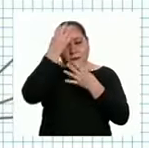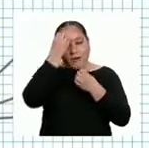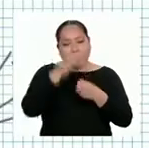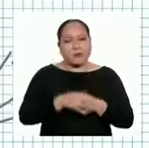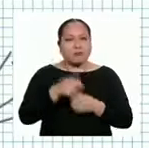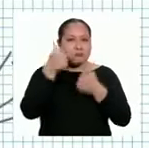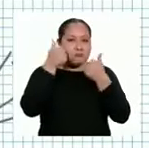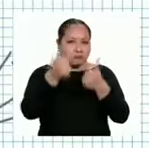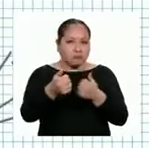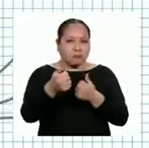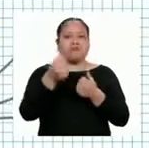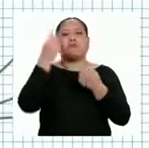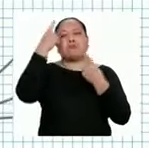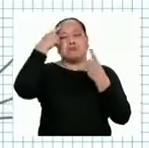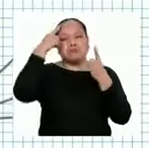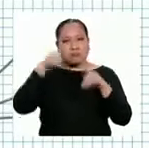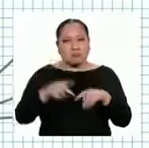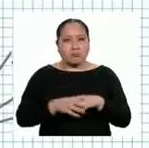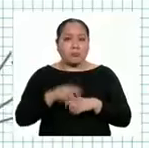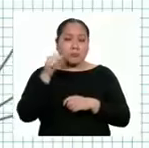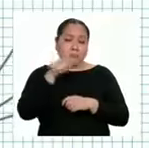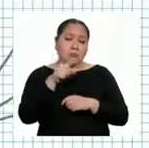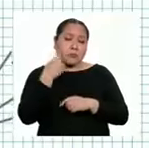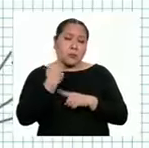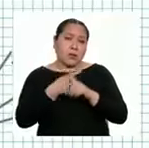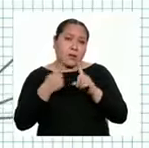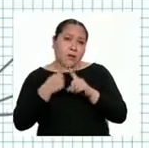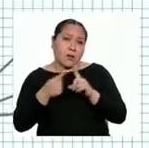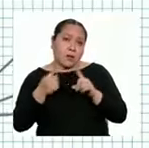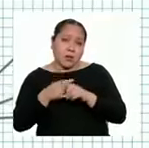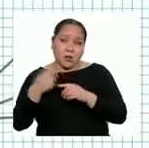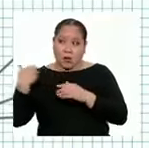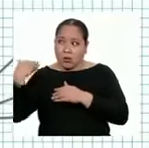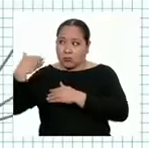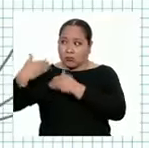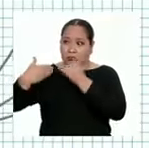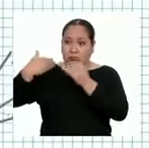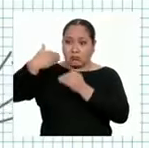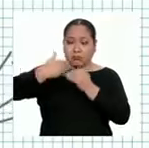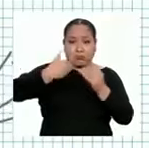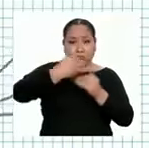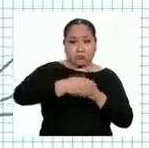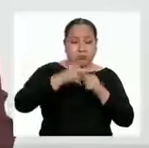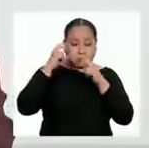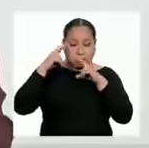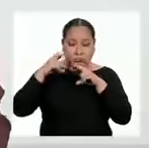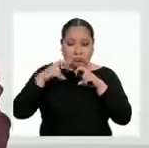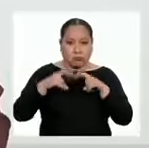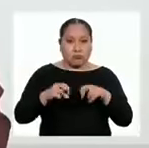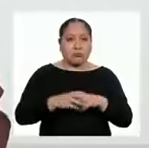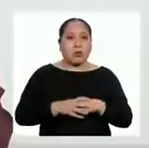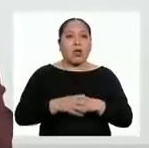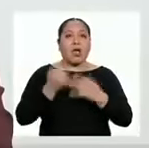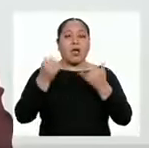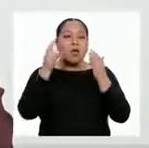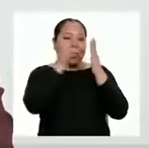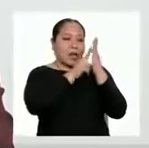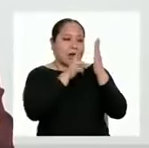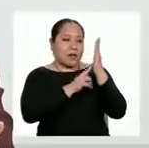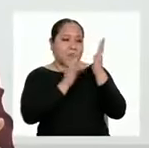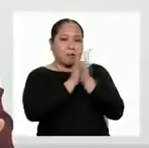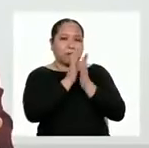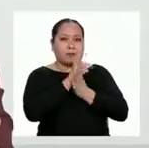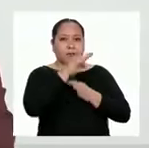decisión, Yaremis. Es un poco distinto a lo que hemos venido analizando últimamente. Leeremos el